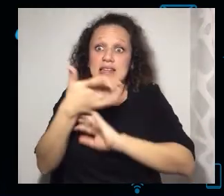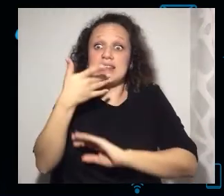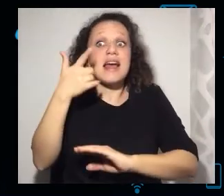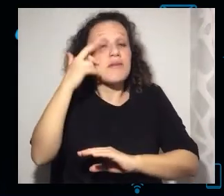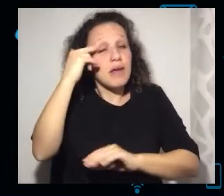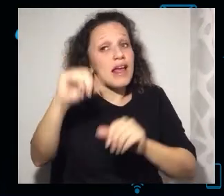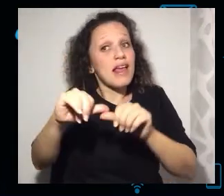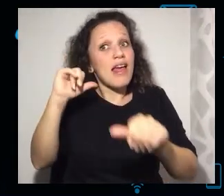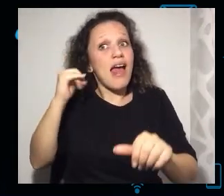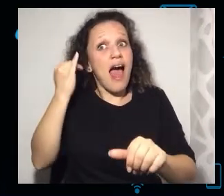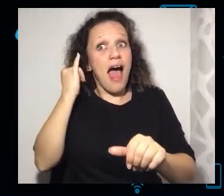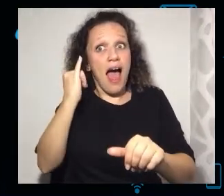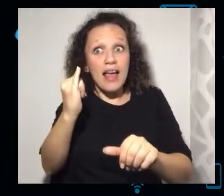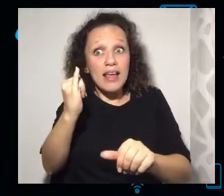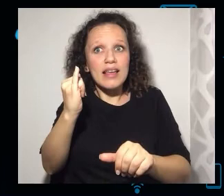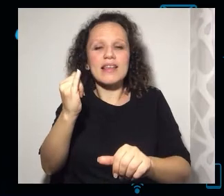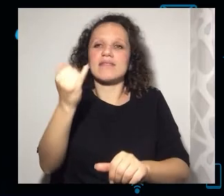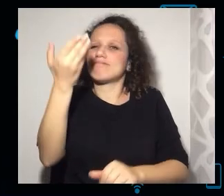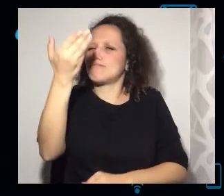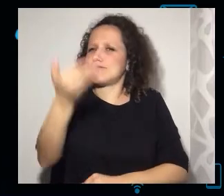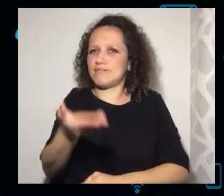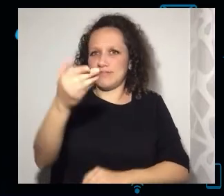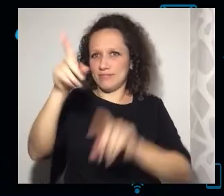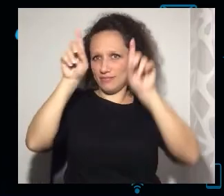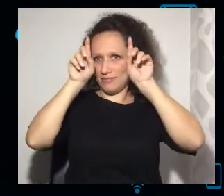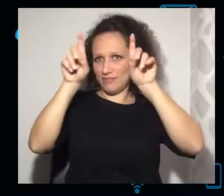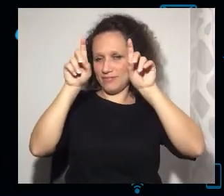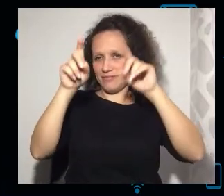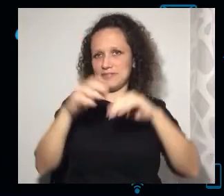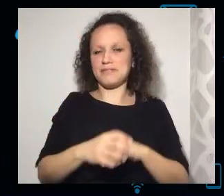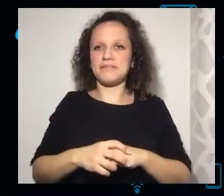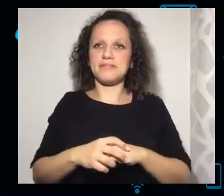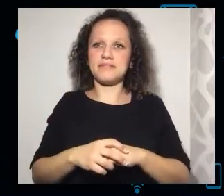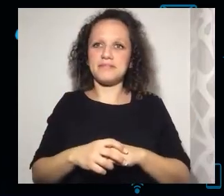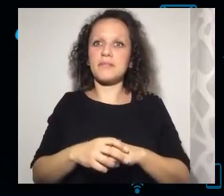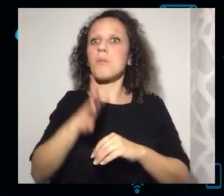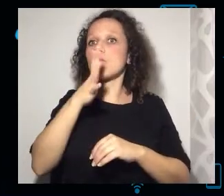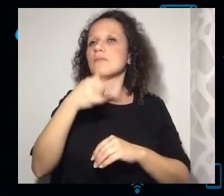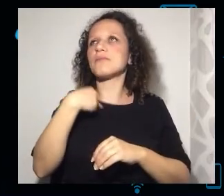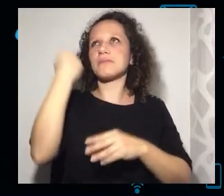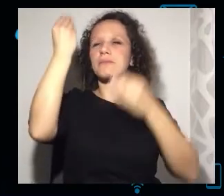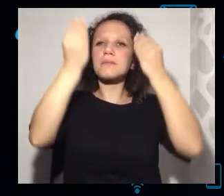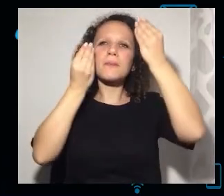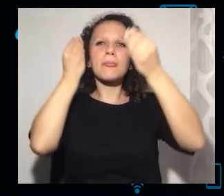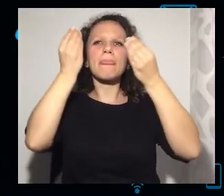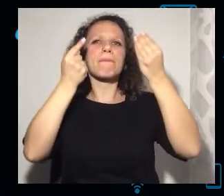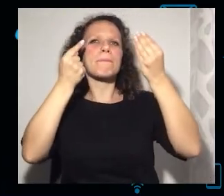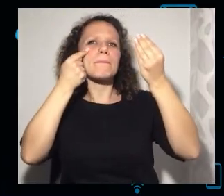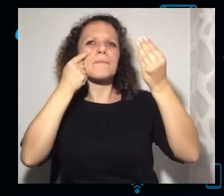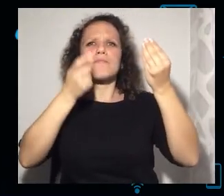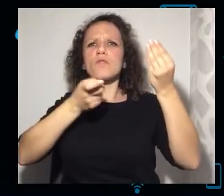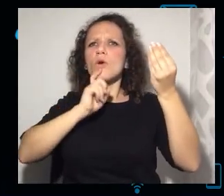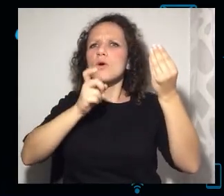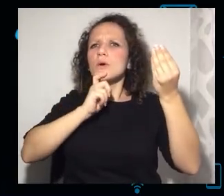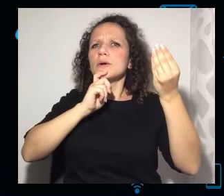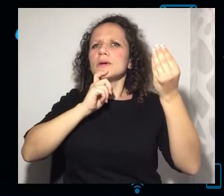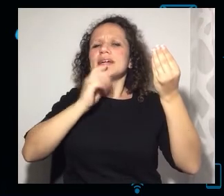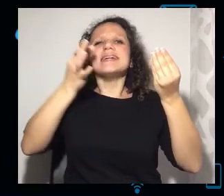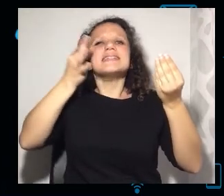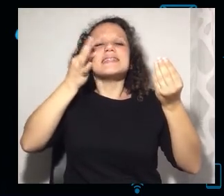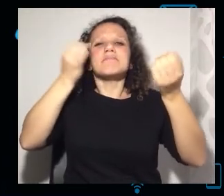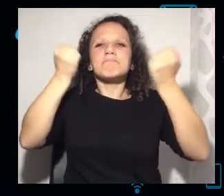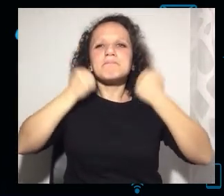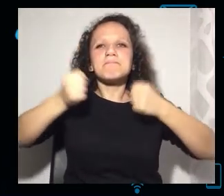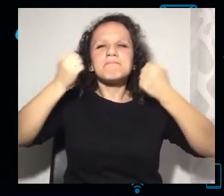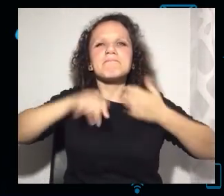educación y pensaba que como podemos de una manera quizá un poco más práctica como